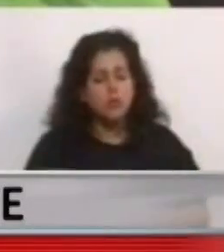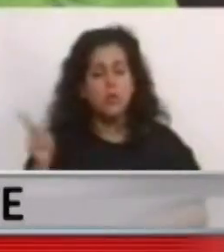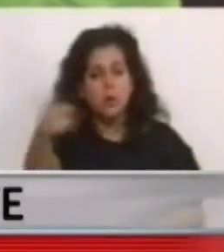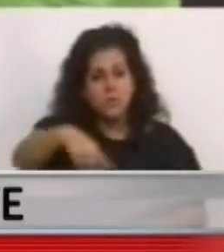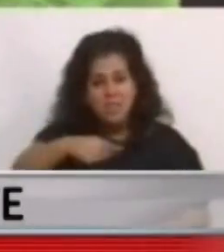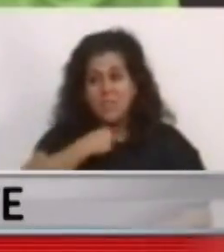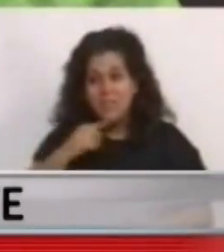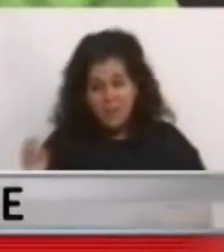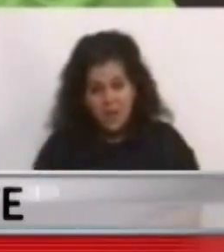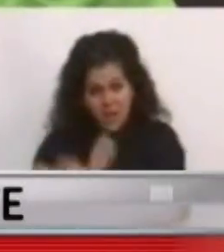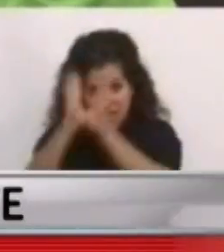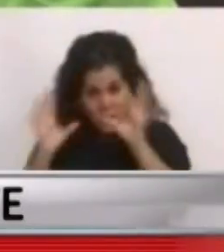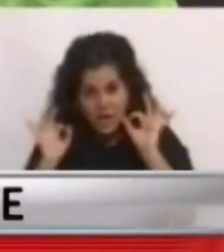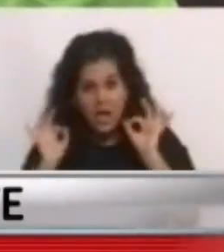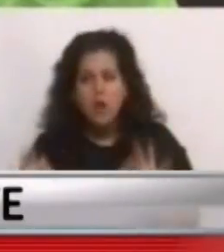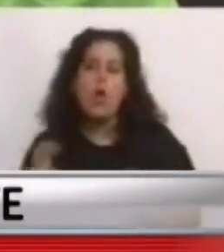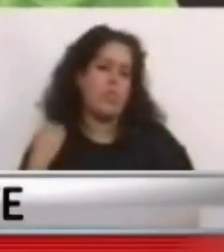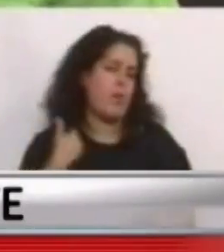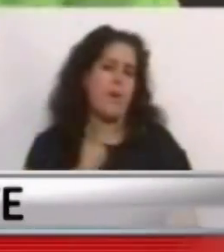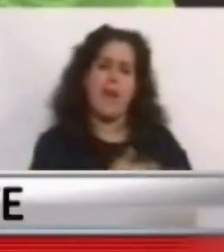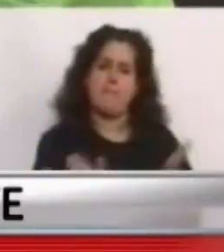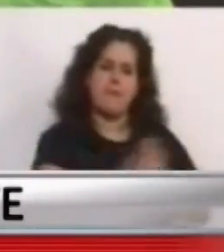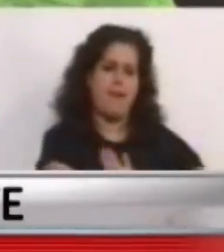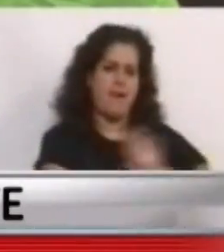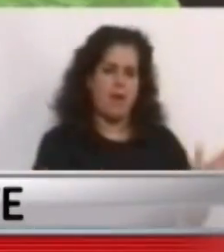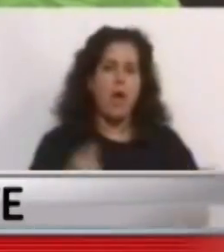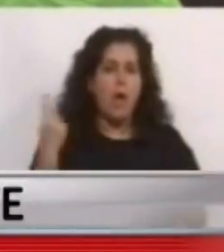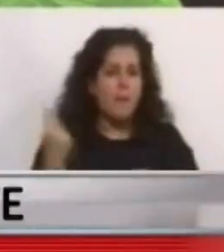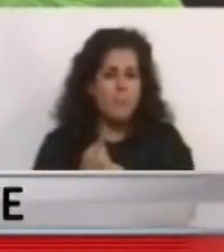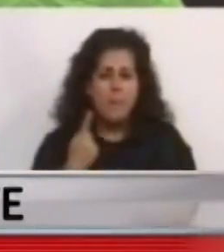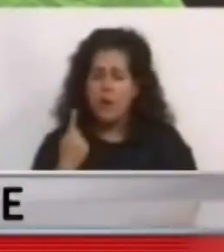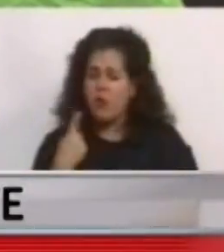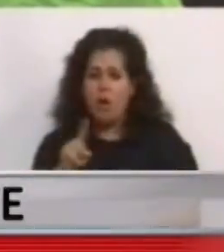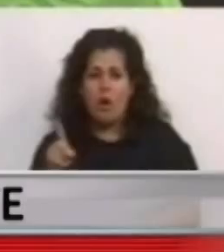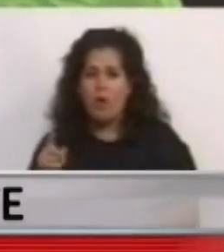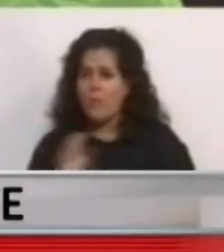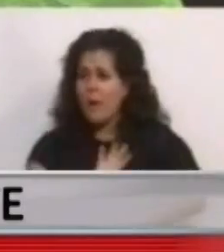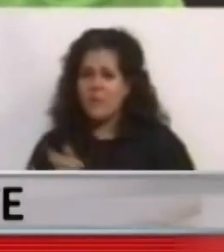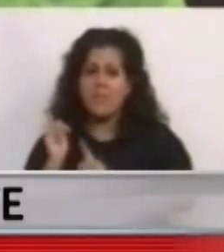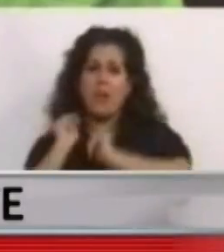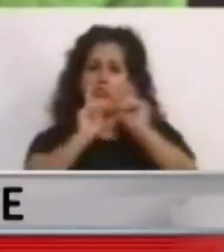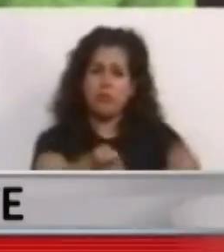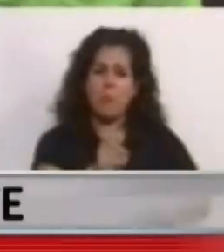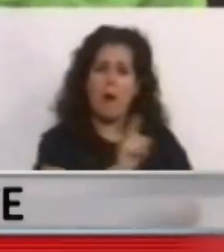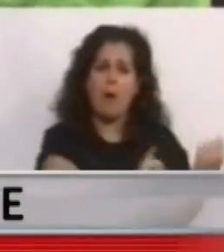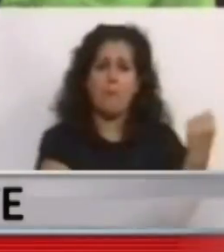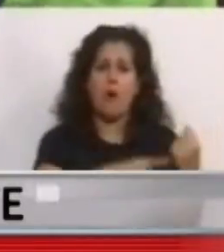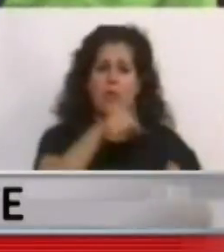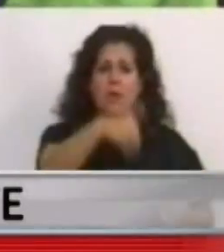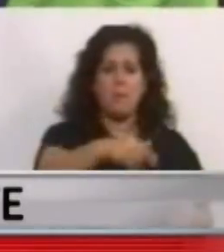queremos transparentar, eliminemos. Pero no le demos más poder a Milani y no le